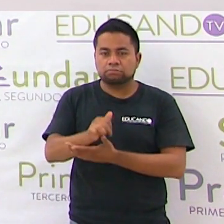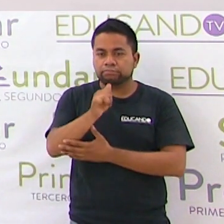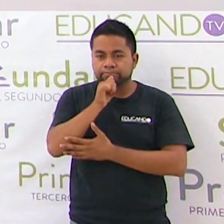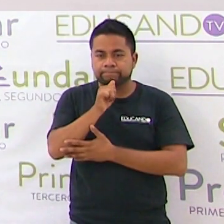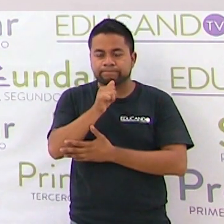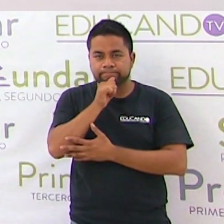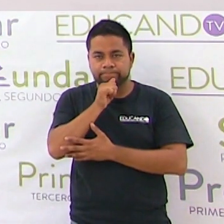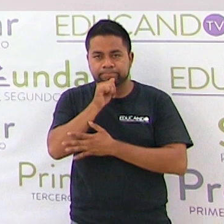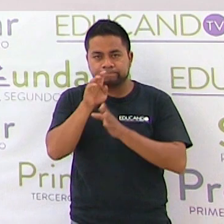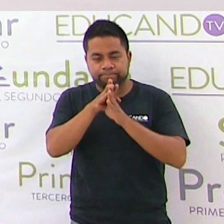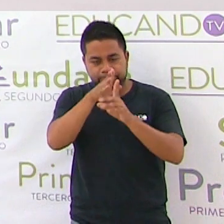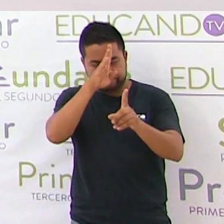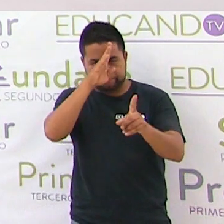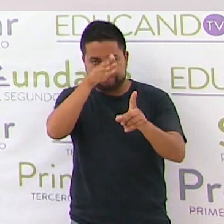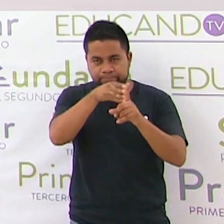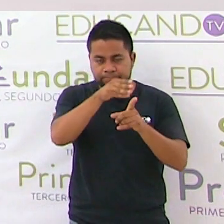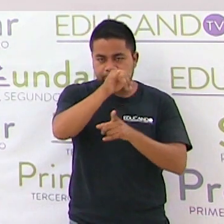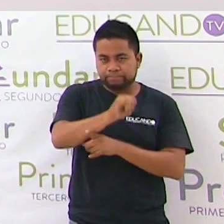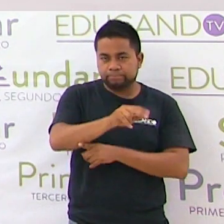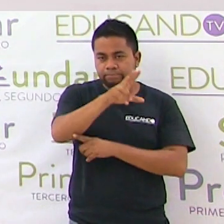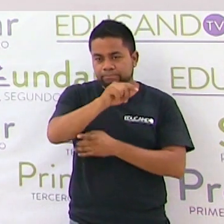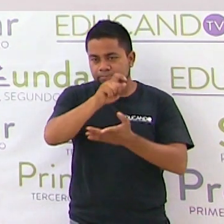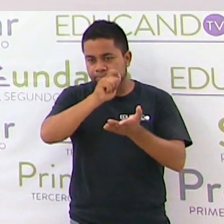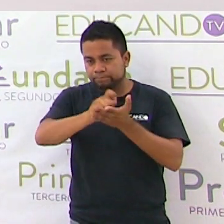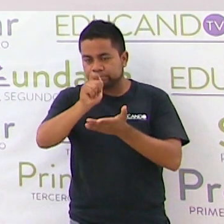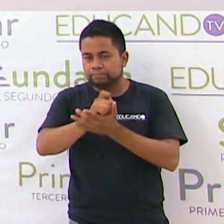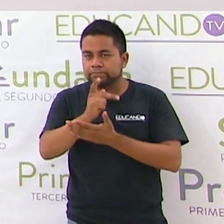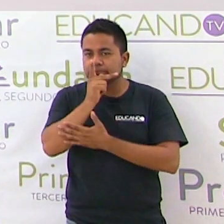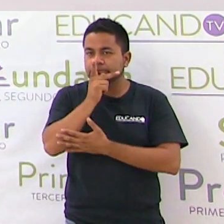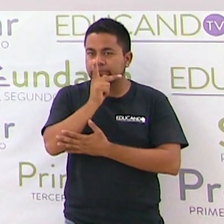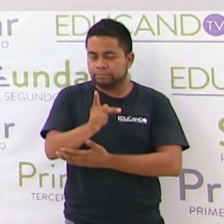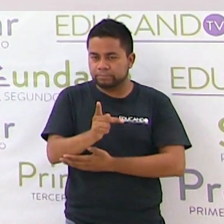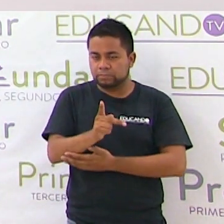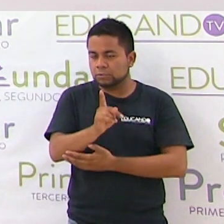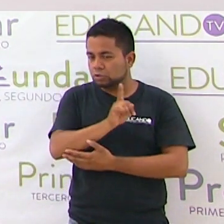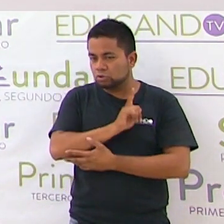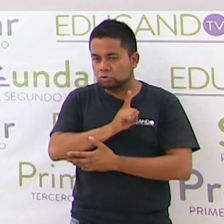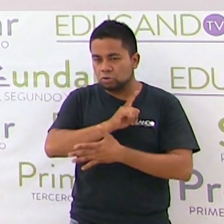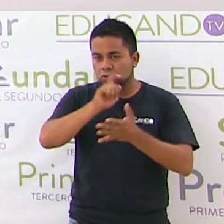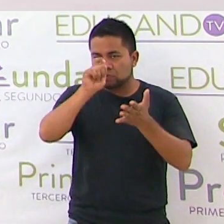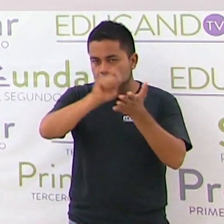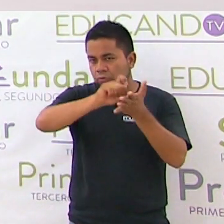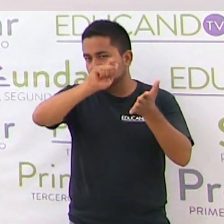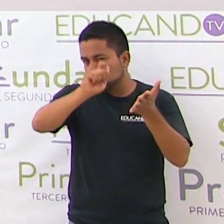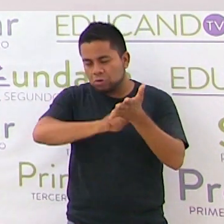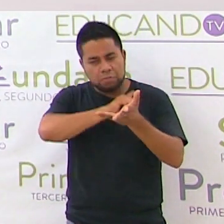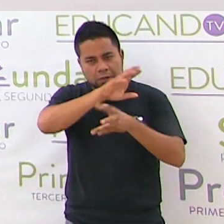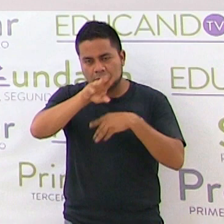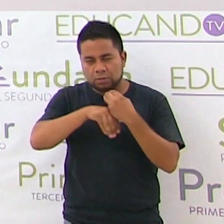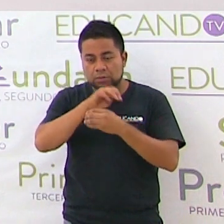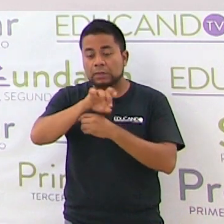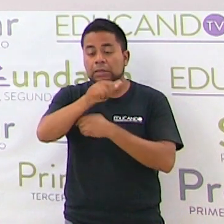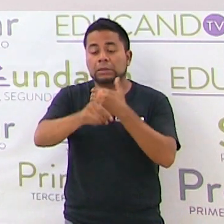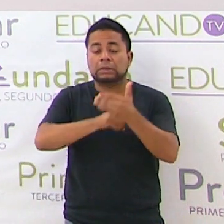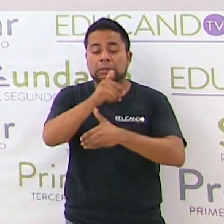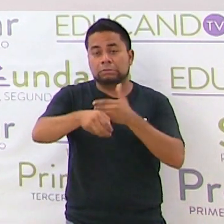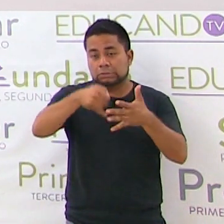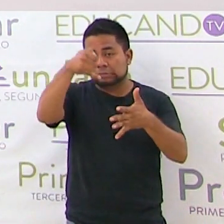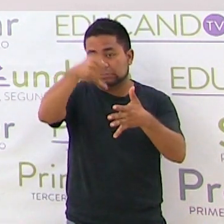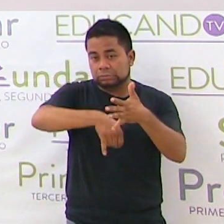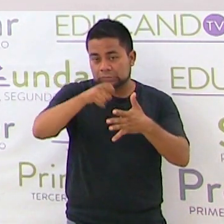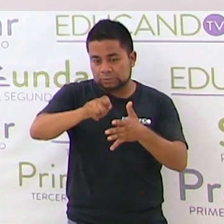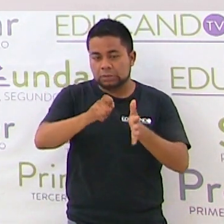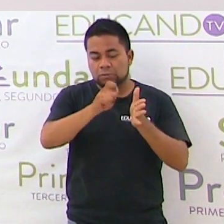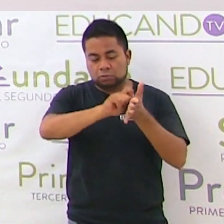a meter en si está bien escrita o no la palabra, solamente en los signos. Más adelante vamos a ver eso. Entonces,